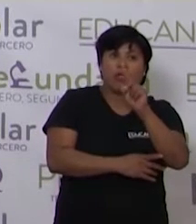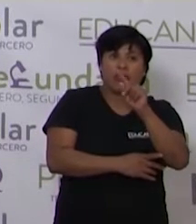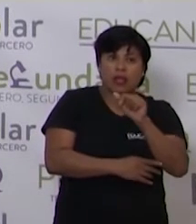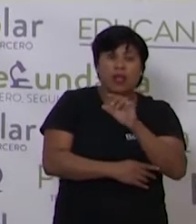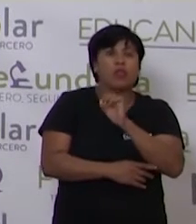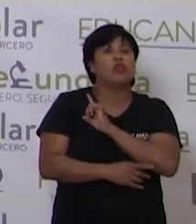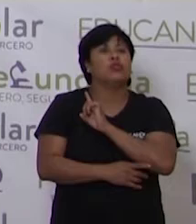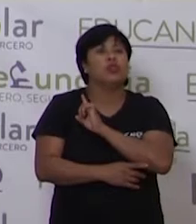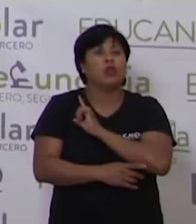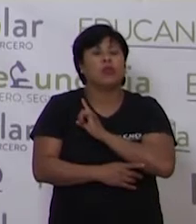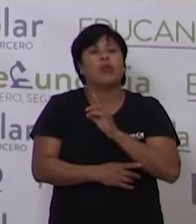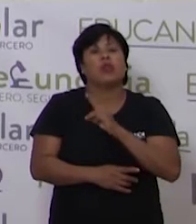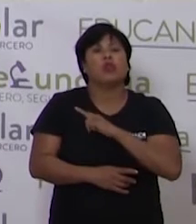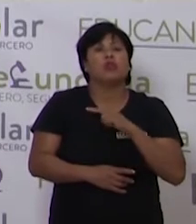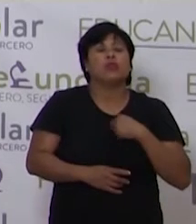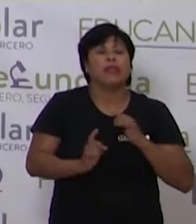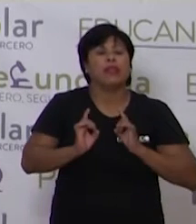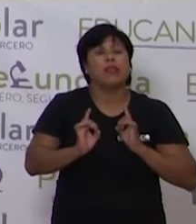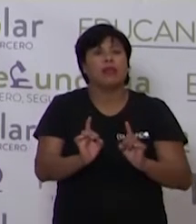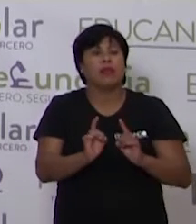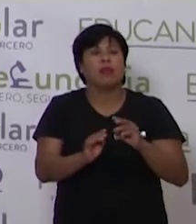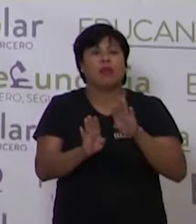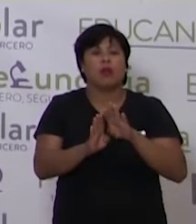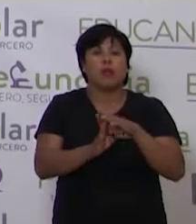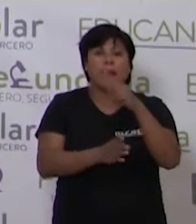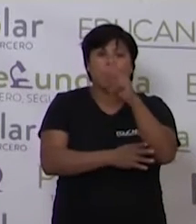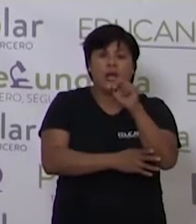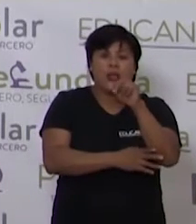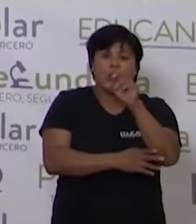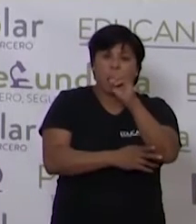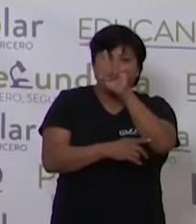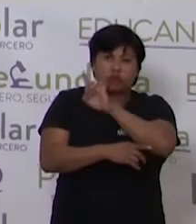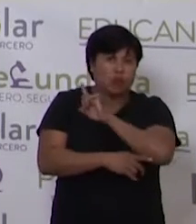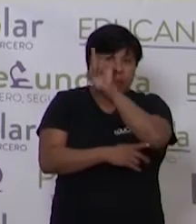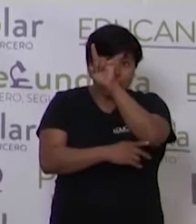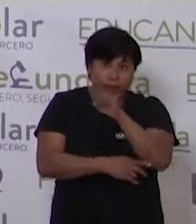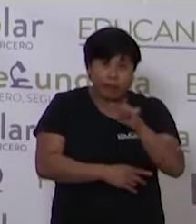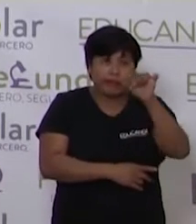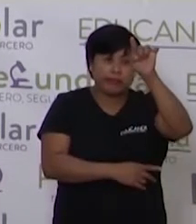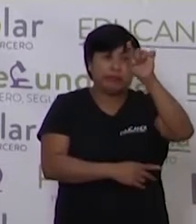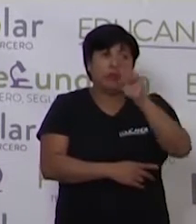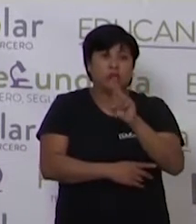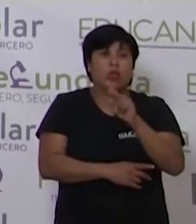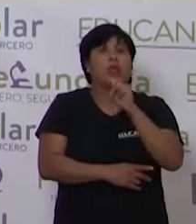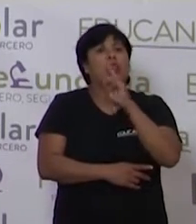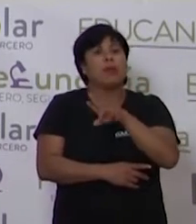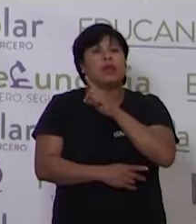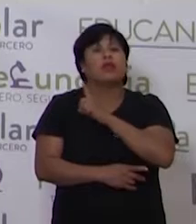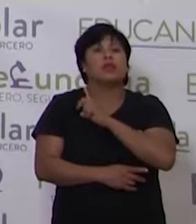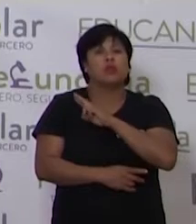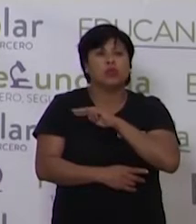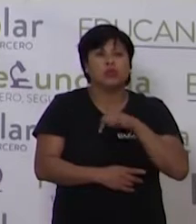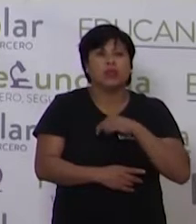no solamente nos da una parábola, sino también nos da